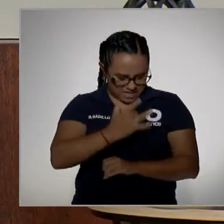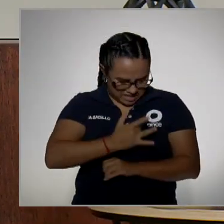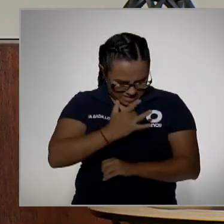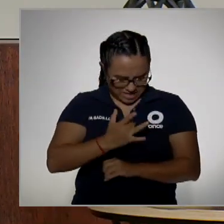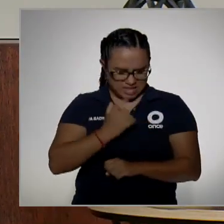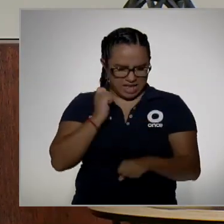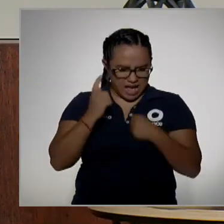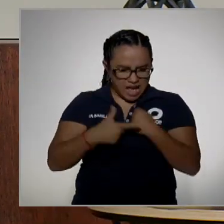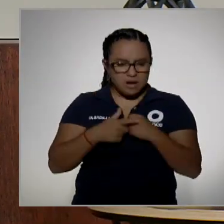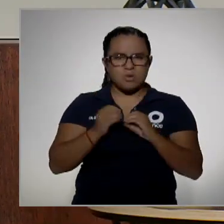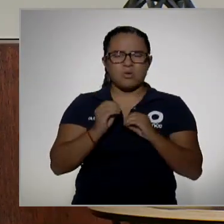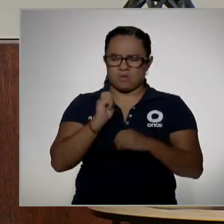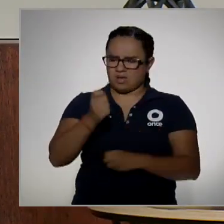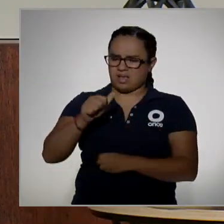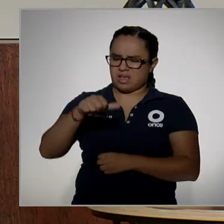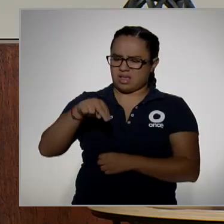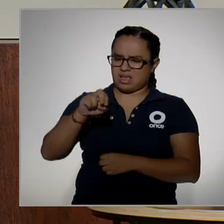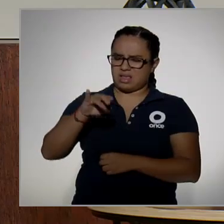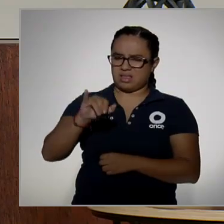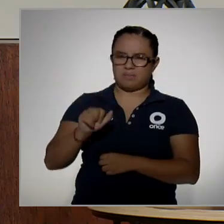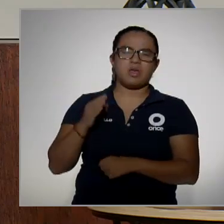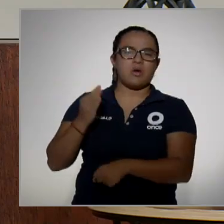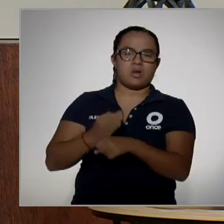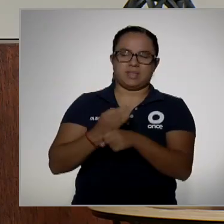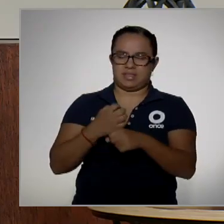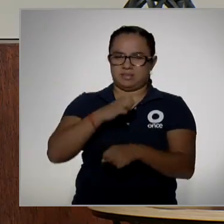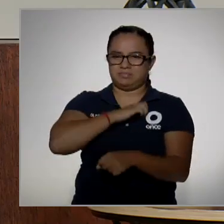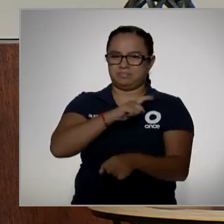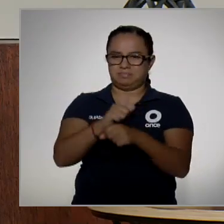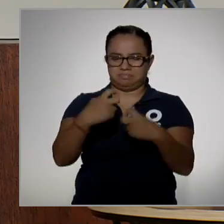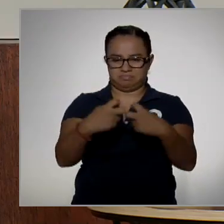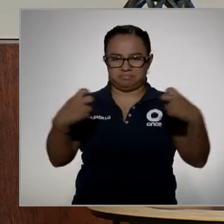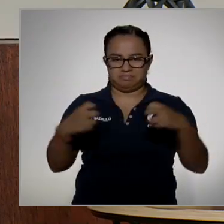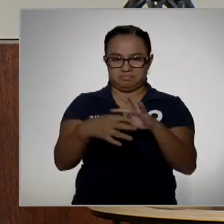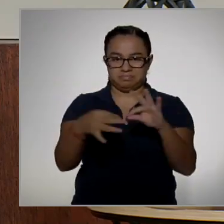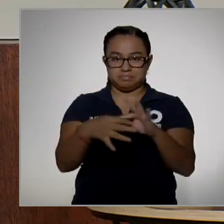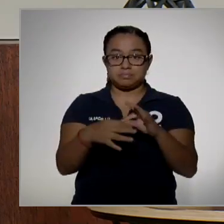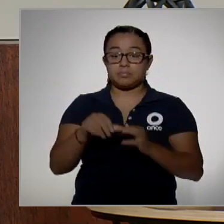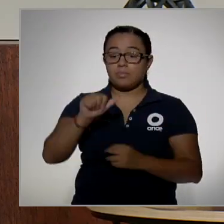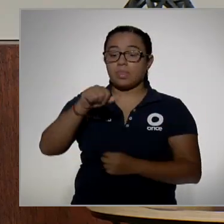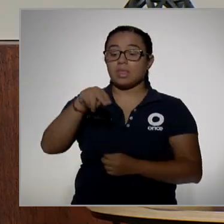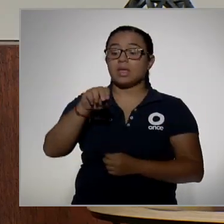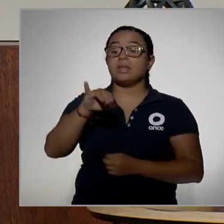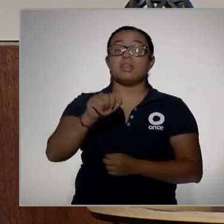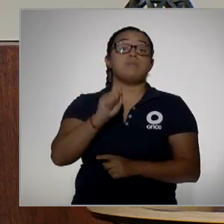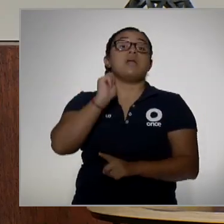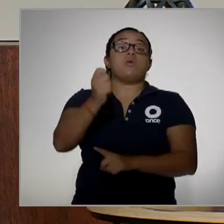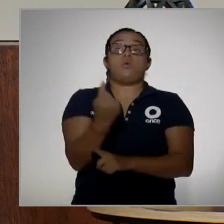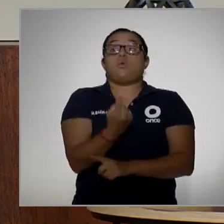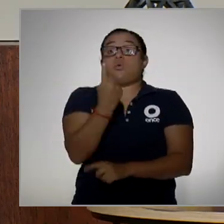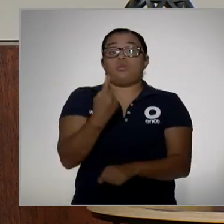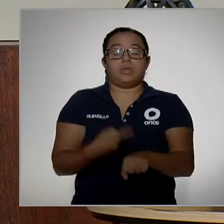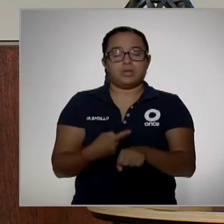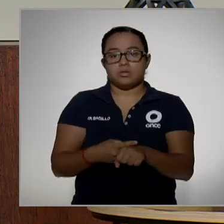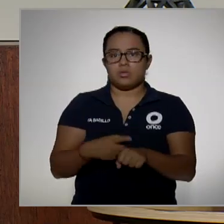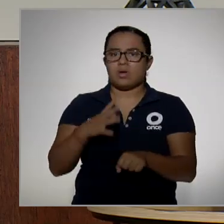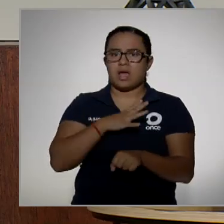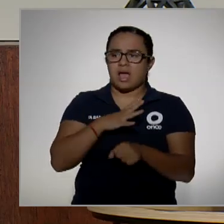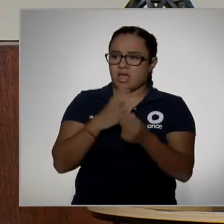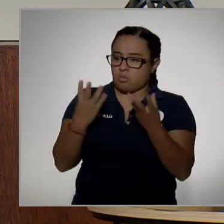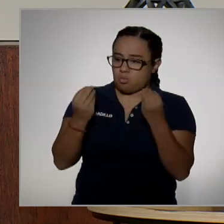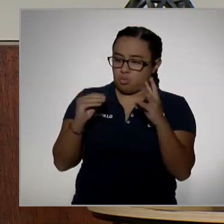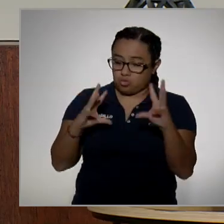que es la anemia porque como nos va a explicar nuestros especialistas al día de hoy la anemia no es una sola enfermedad sino que muchísimas enfermedades